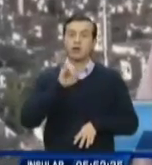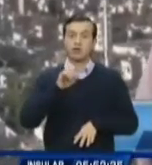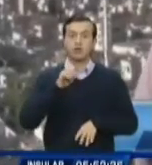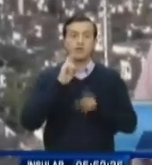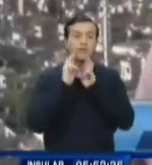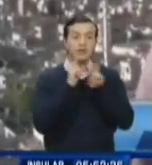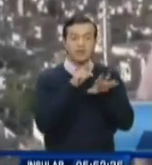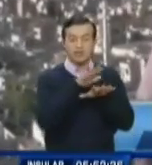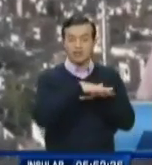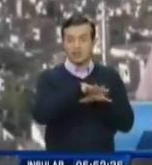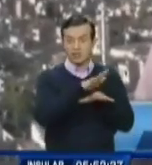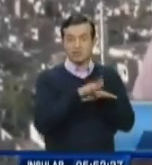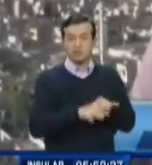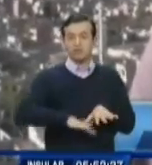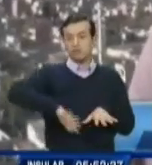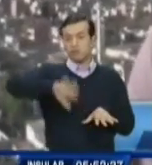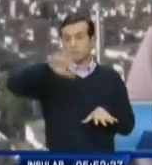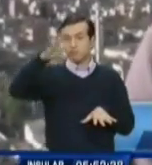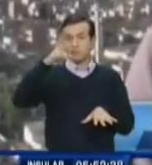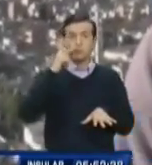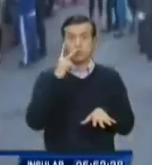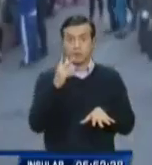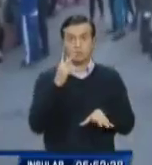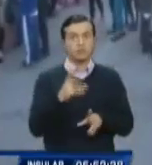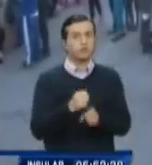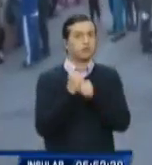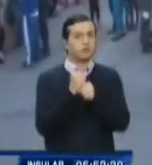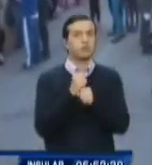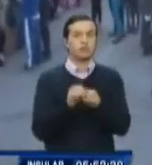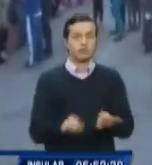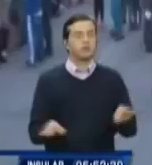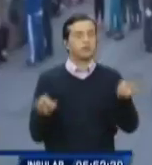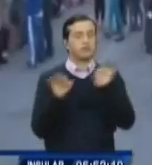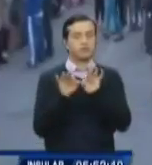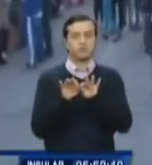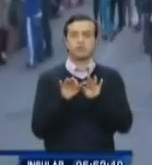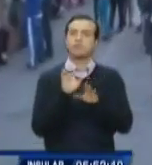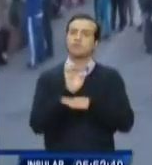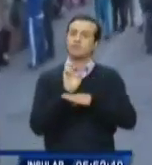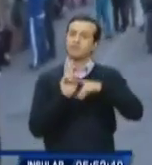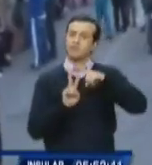esta parte, o sea, toda la parte alta vemos que es un poquito segura. En Cotopaxi, Máximo Barba, Ecuador TV.